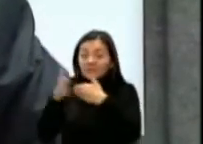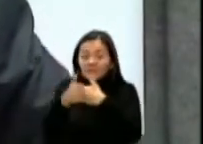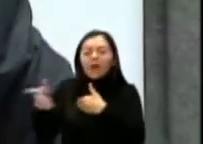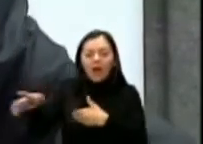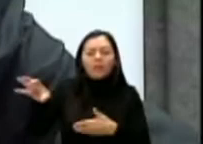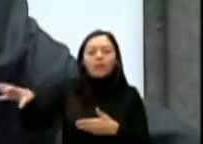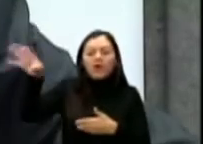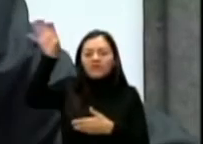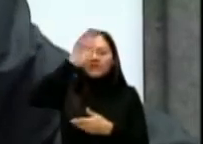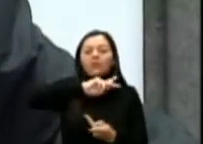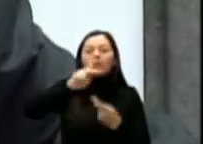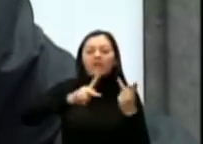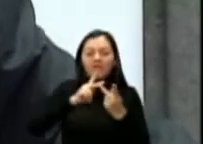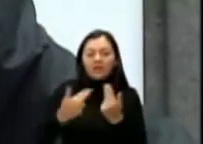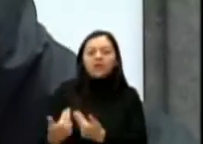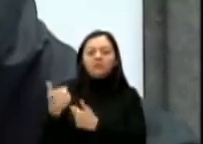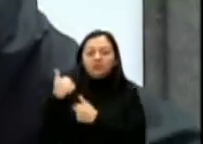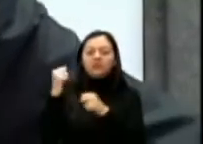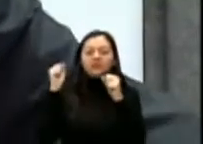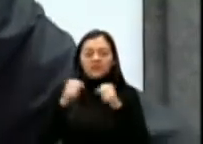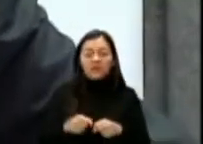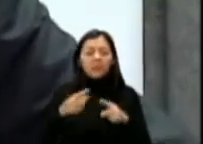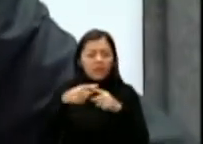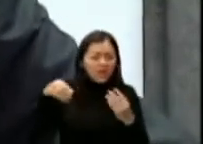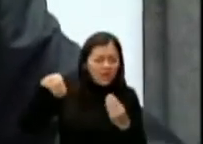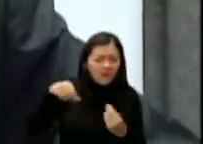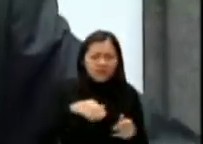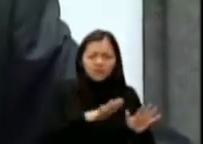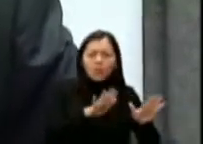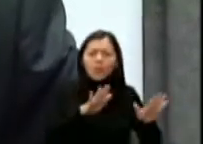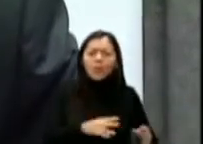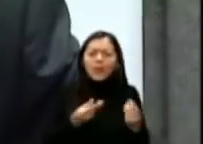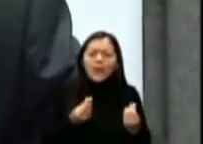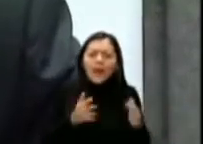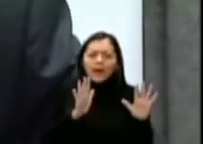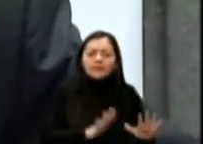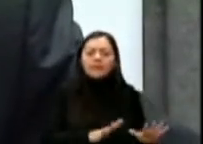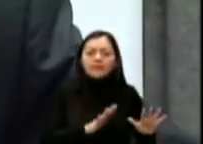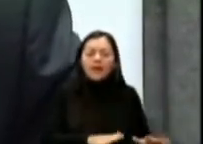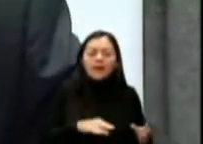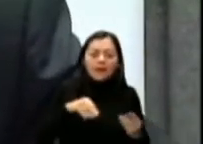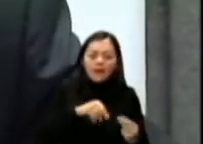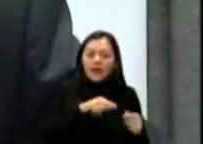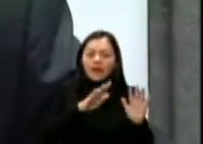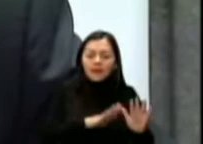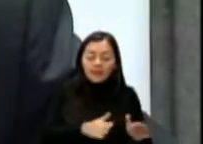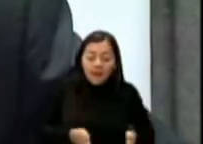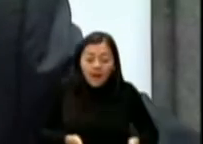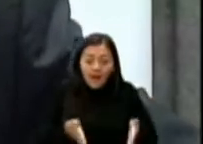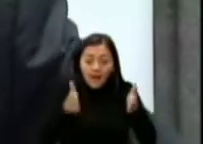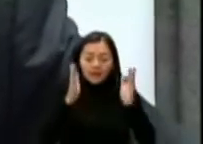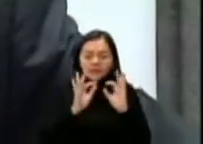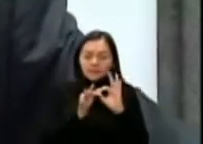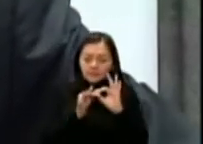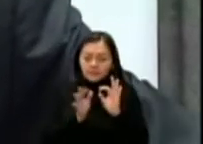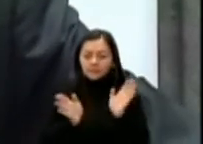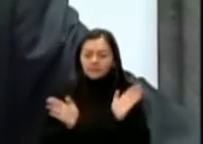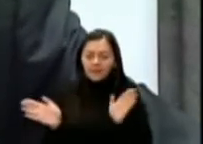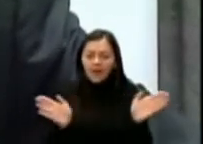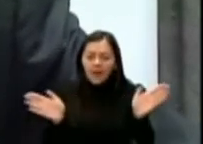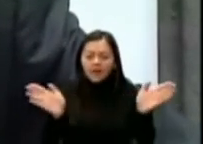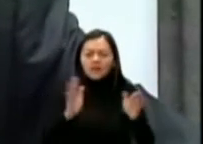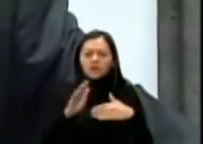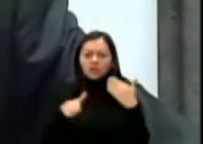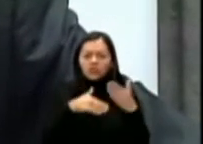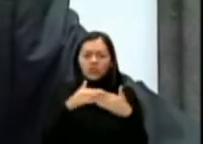descentralizados que es cierto que en lugar de invertir en sus territorios el grande invertir de invertir en vialidad secundarias y